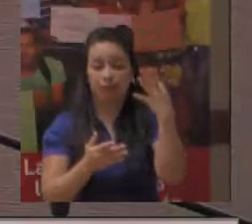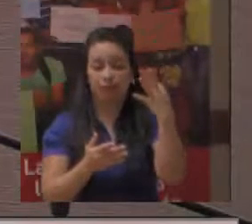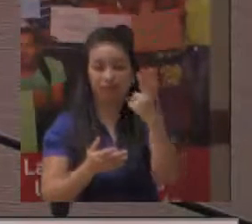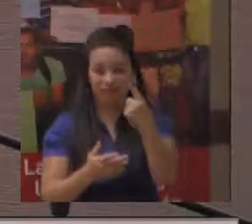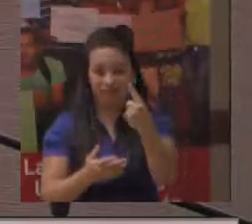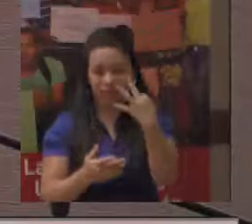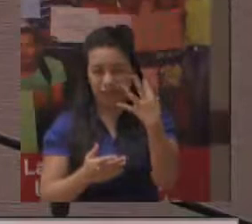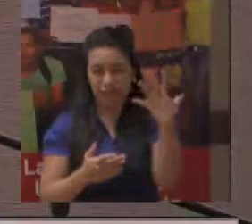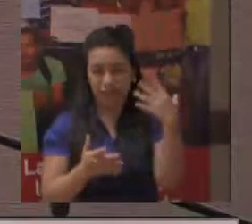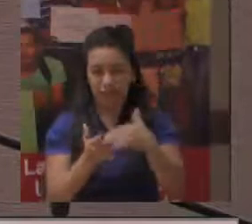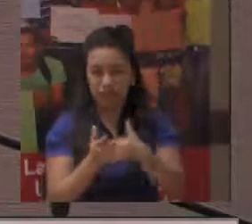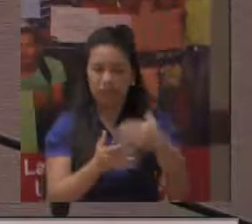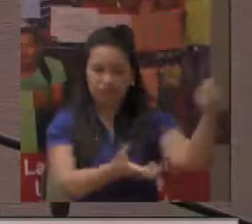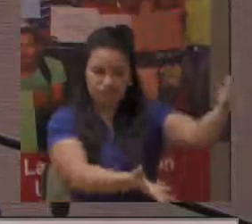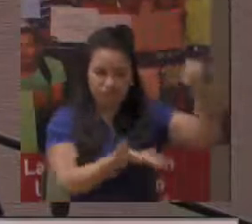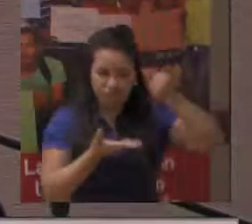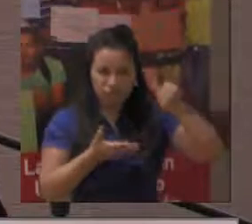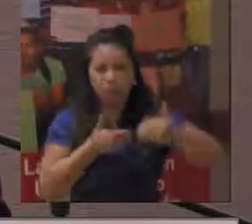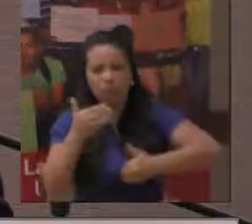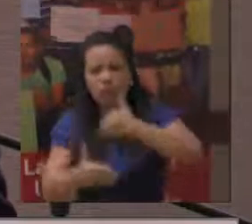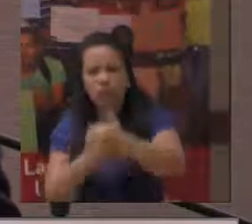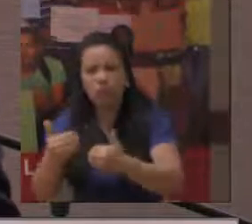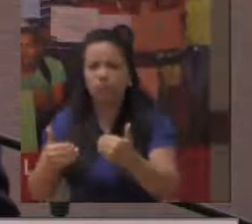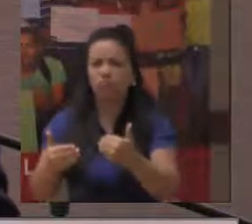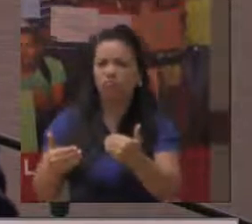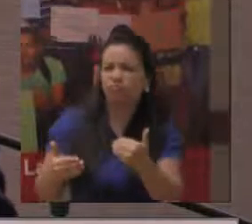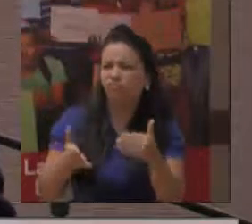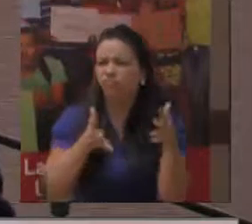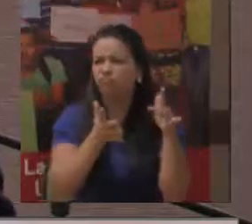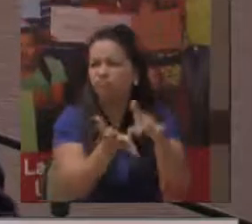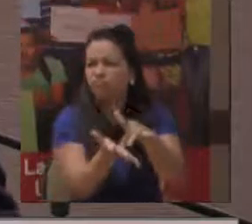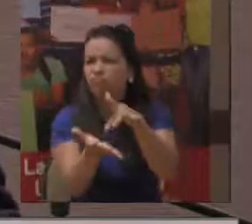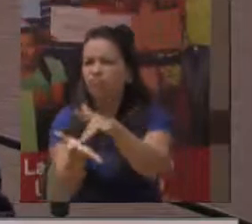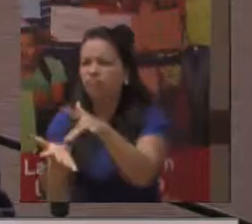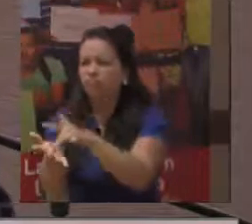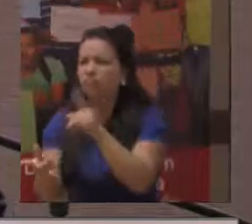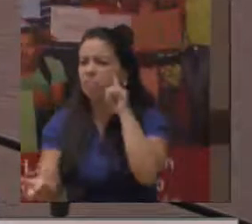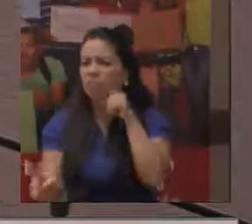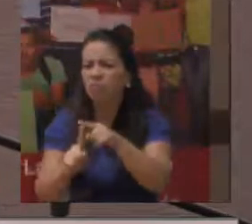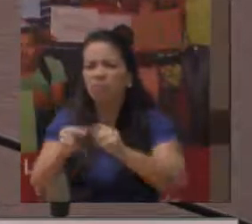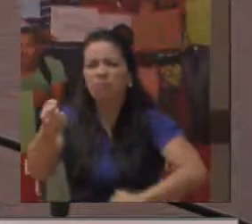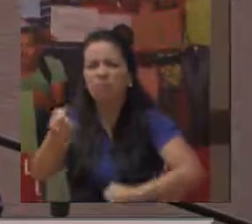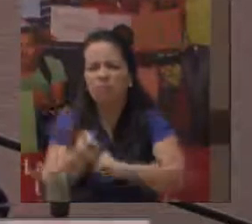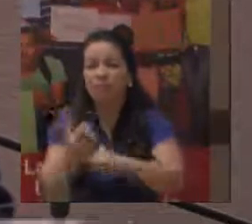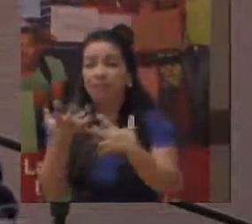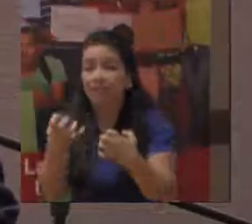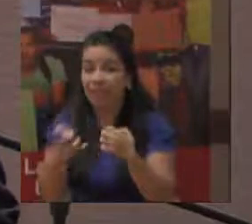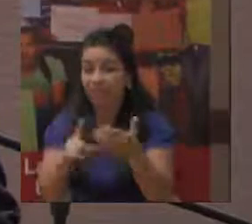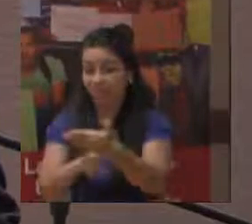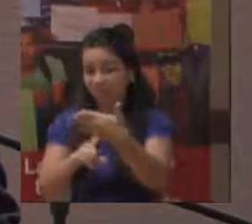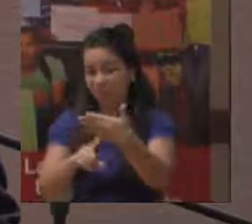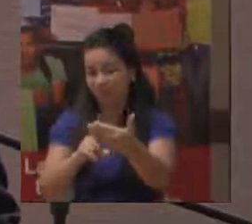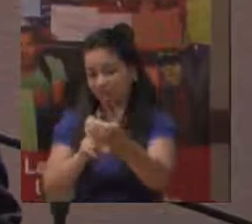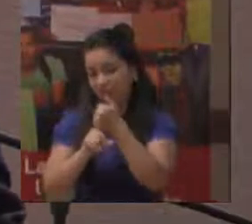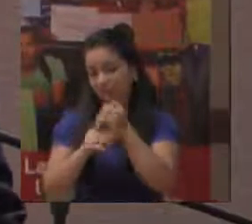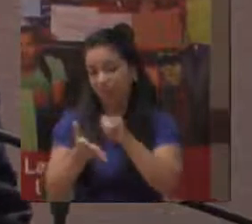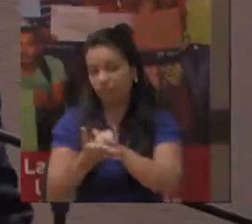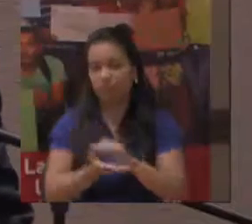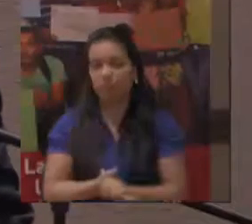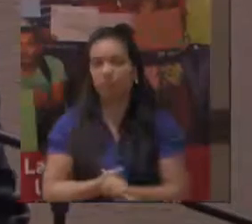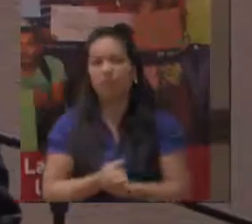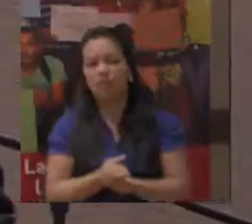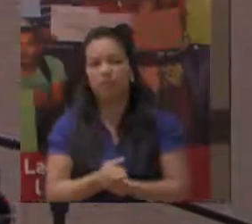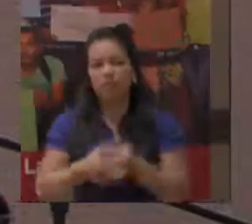la implementación de sus procesos misionales y de apoyo para el logro de estos objetivos, el cual se ejecutó en un